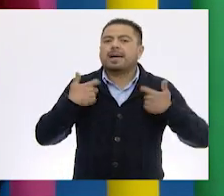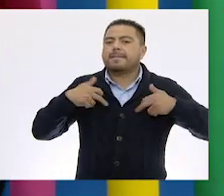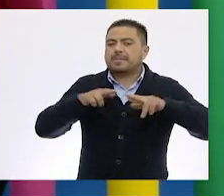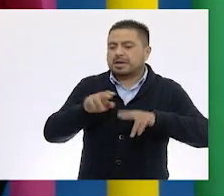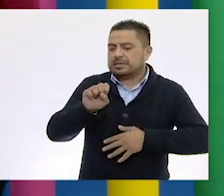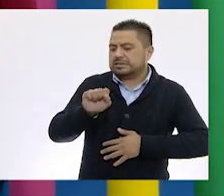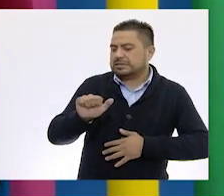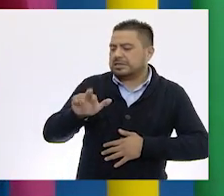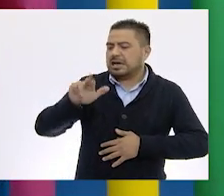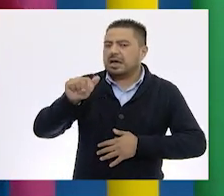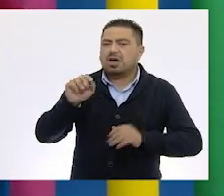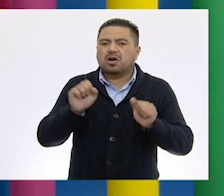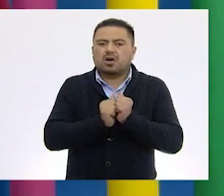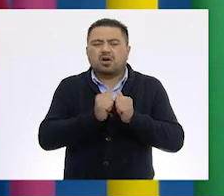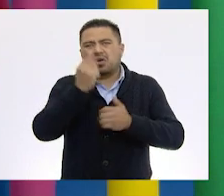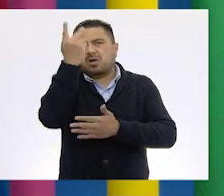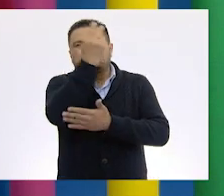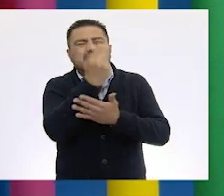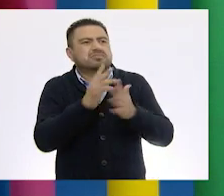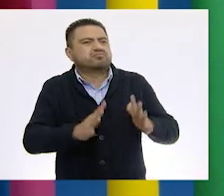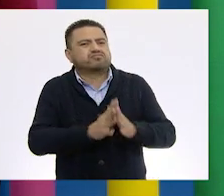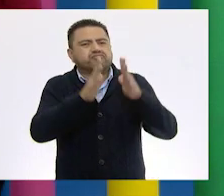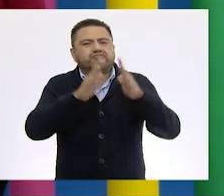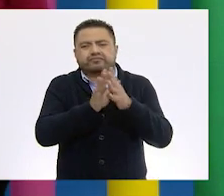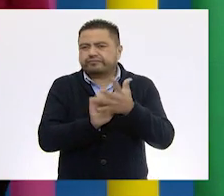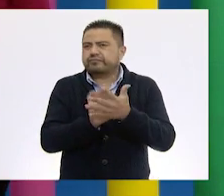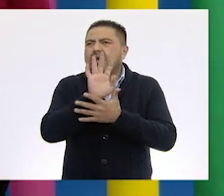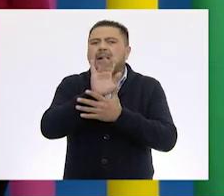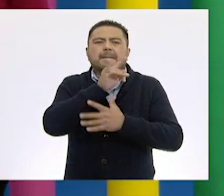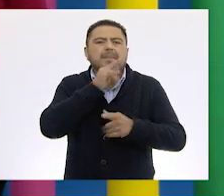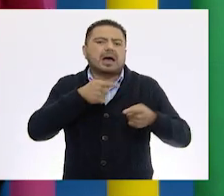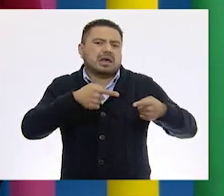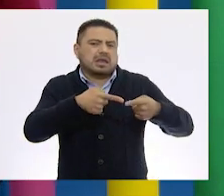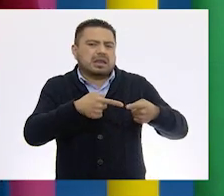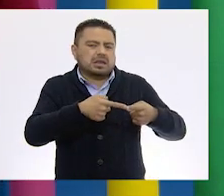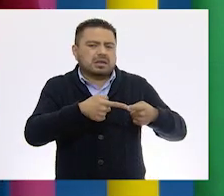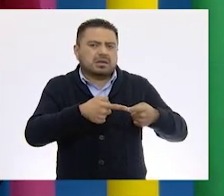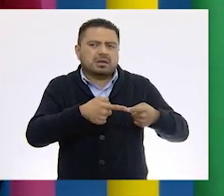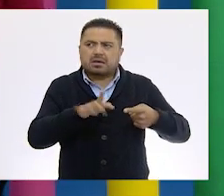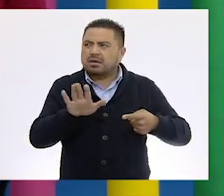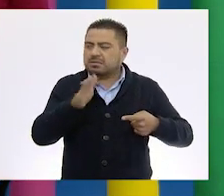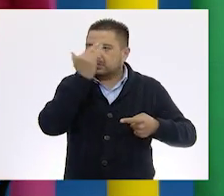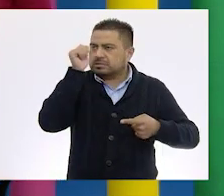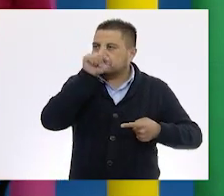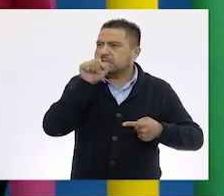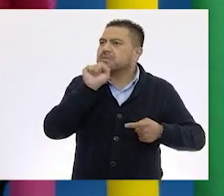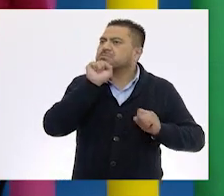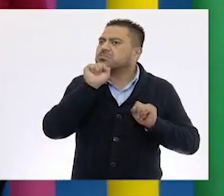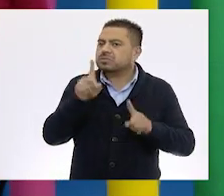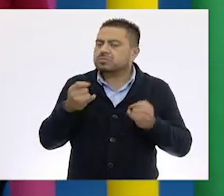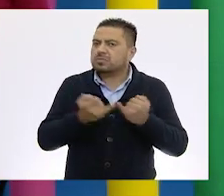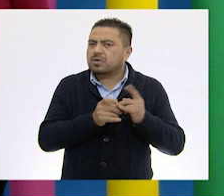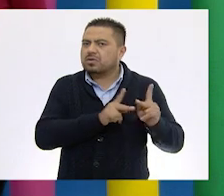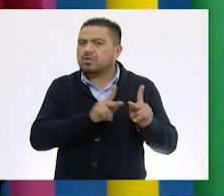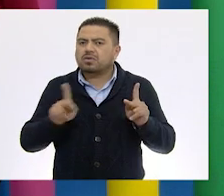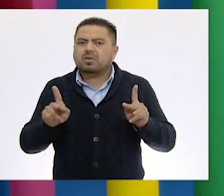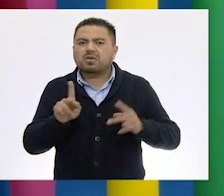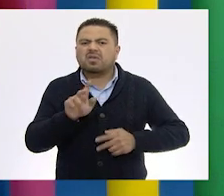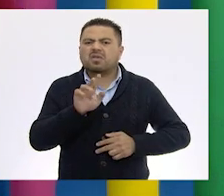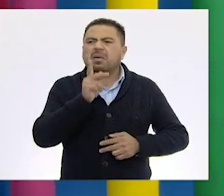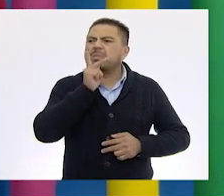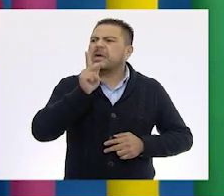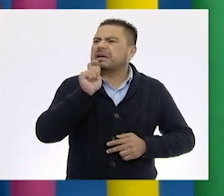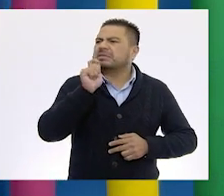Sara, con dibujos de fuentes y estaban increíbles y parques. Ay, pero no sé si son lo mismo.